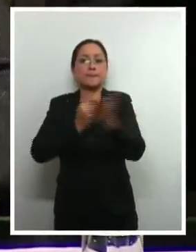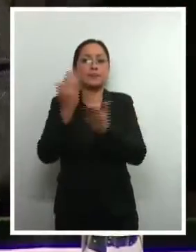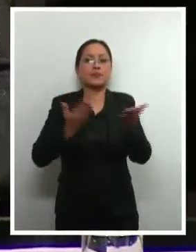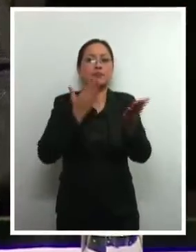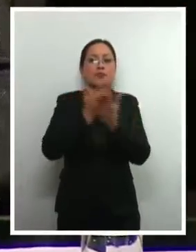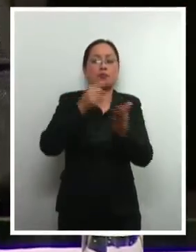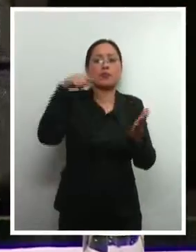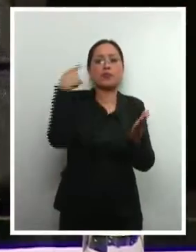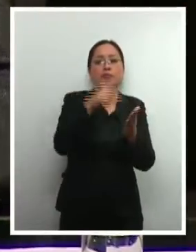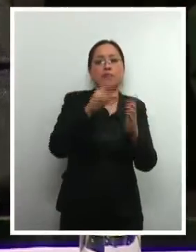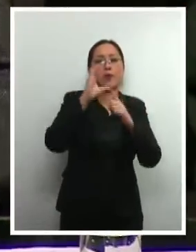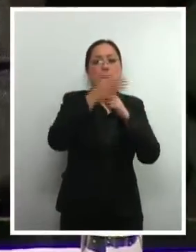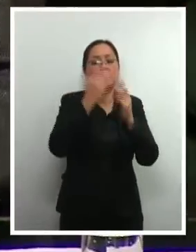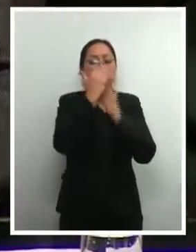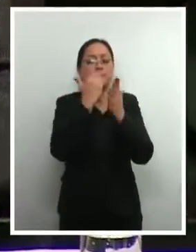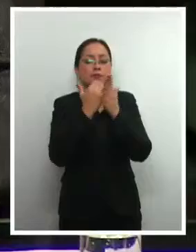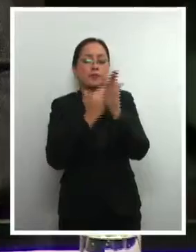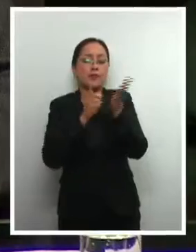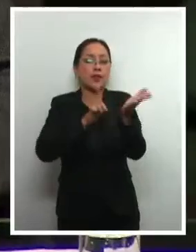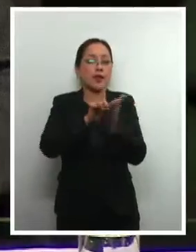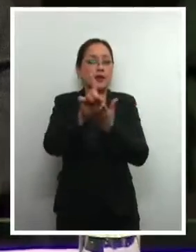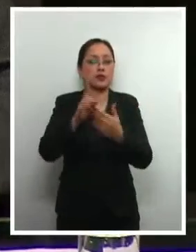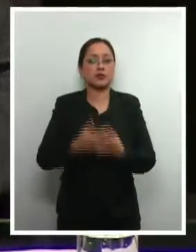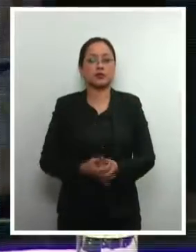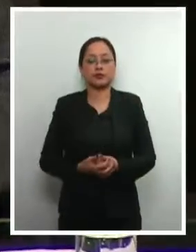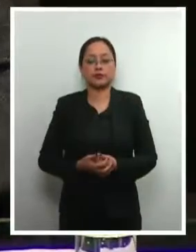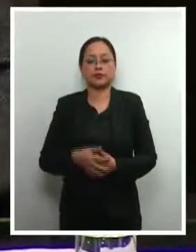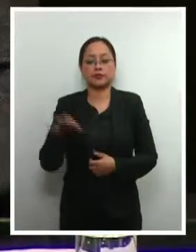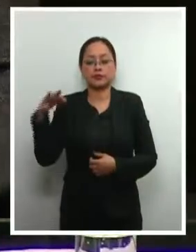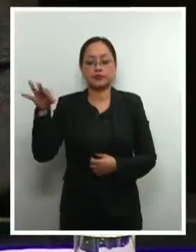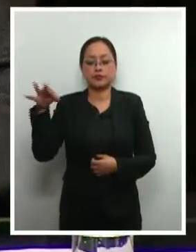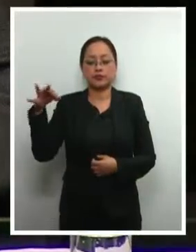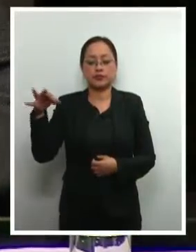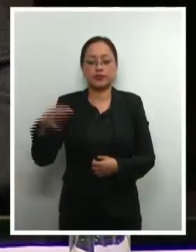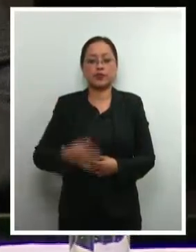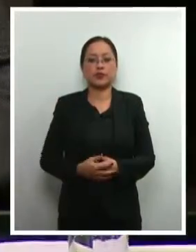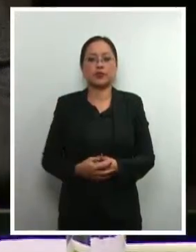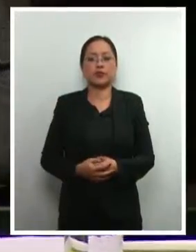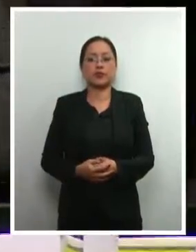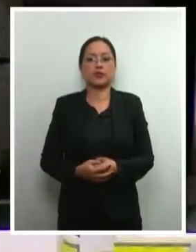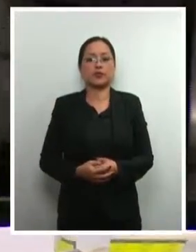la Comisión de Carta de Derechos.